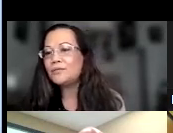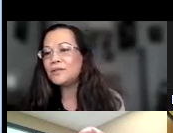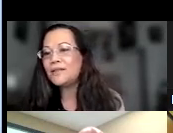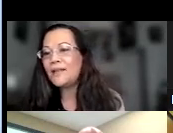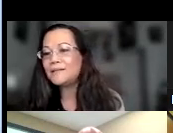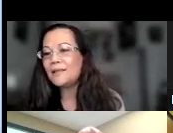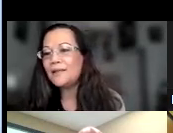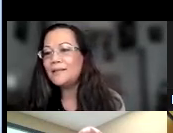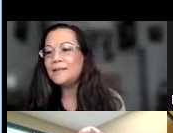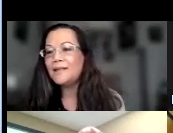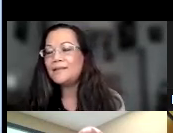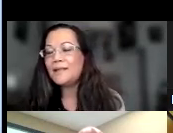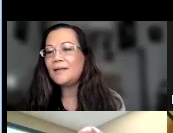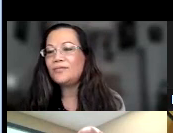subvenciones.